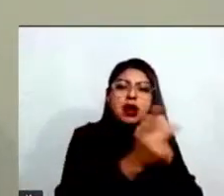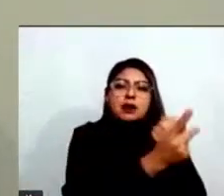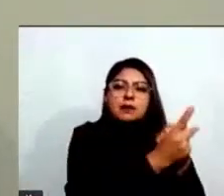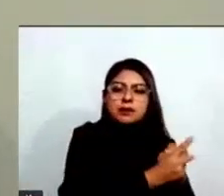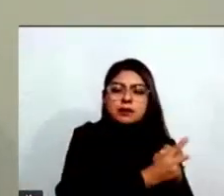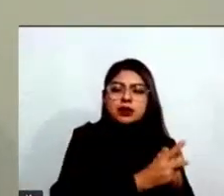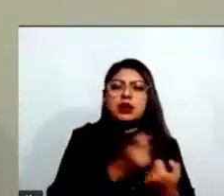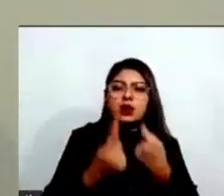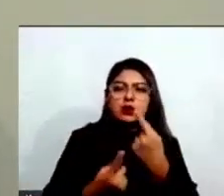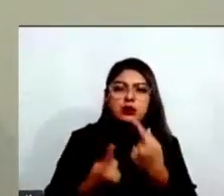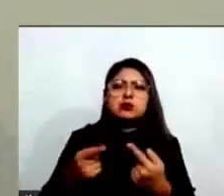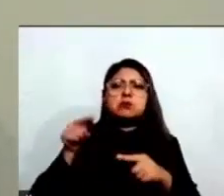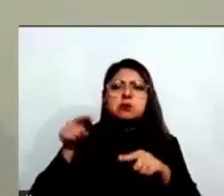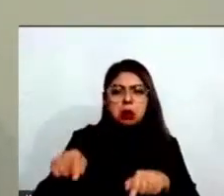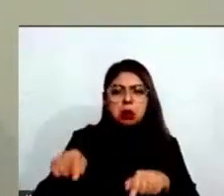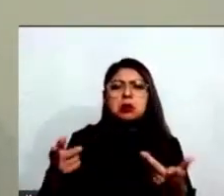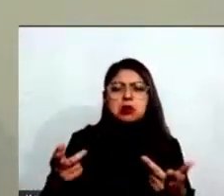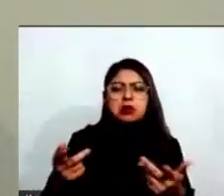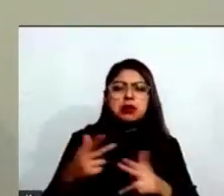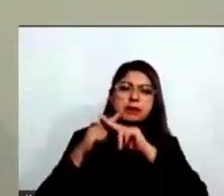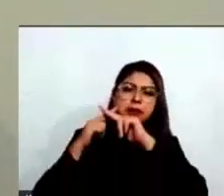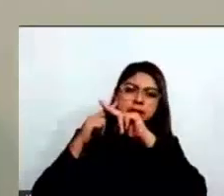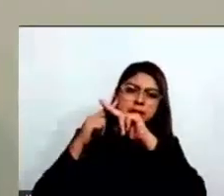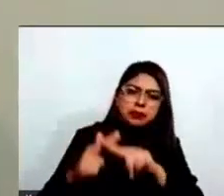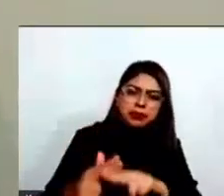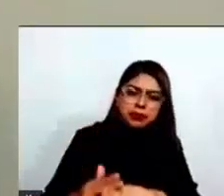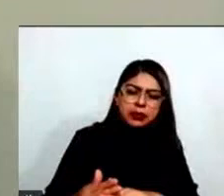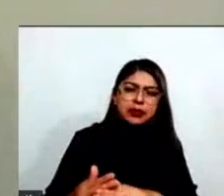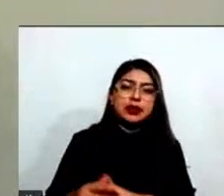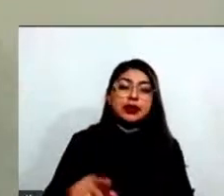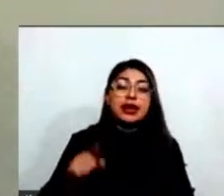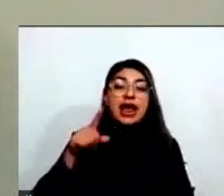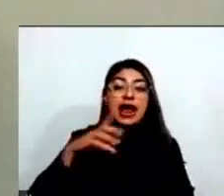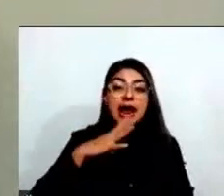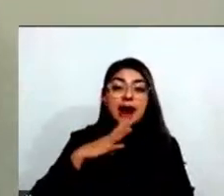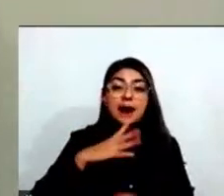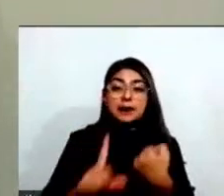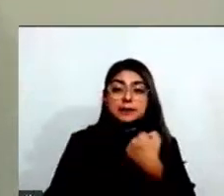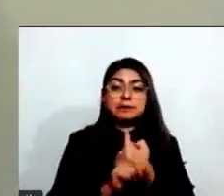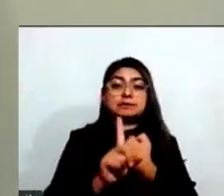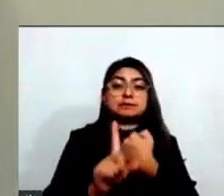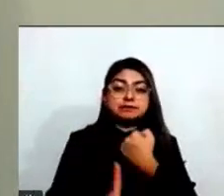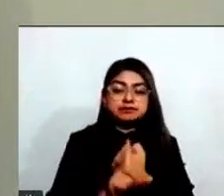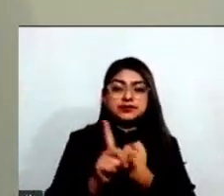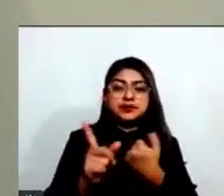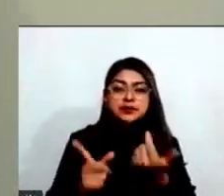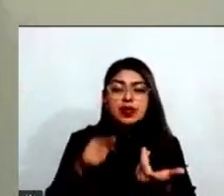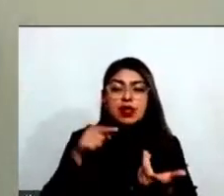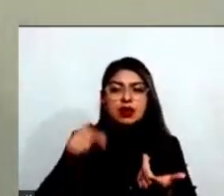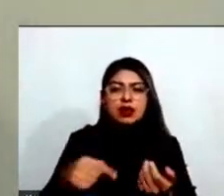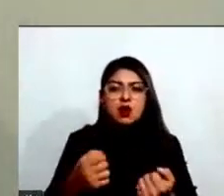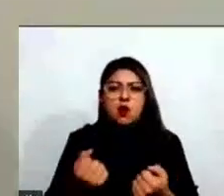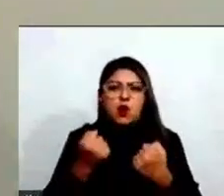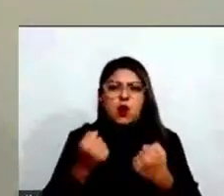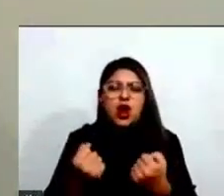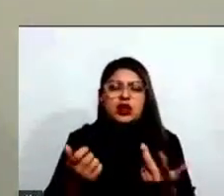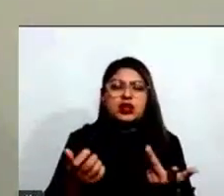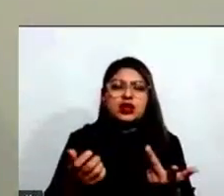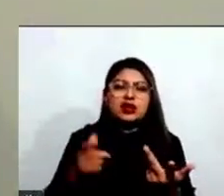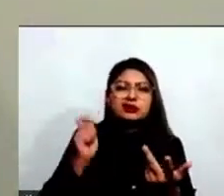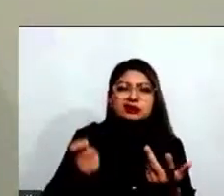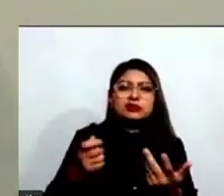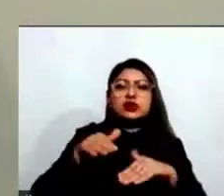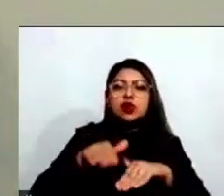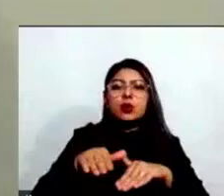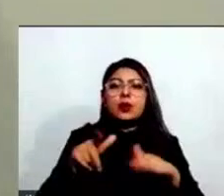hace siglos sufren una crisis en la actualidad, una crisis de legitimidad,